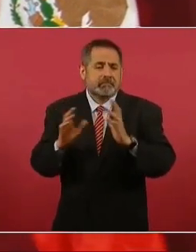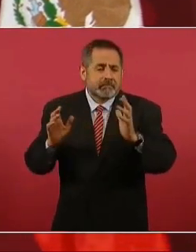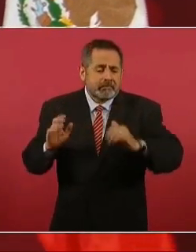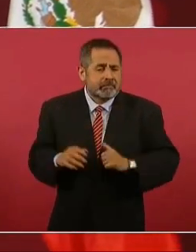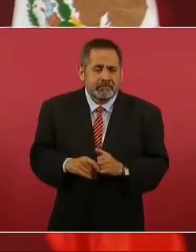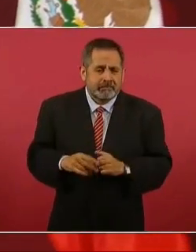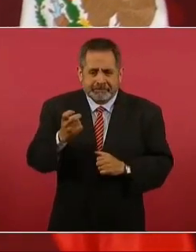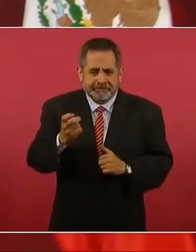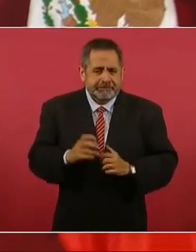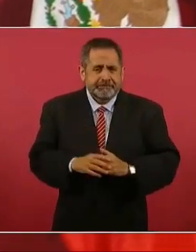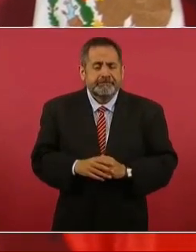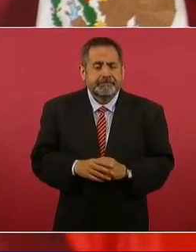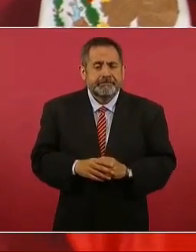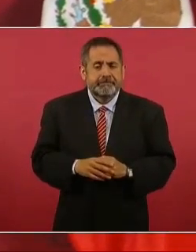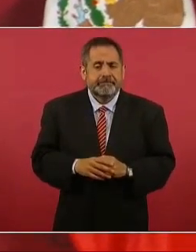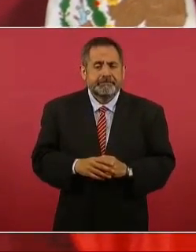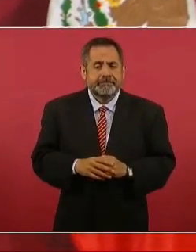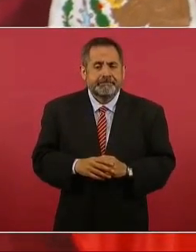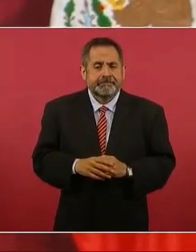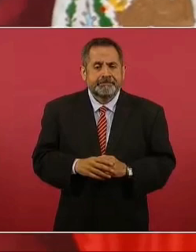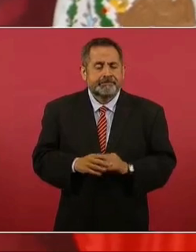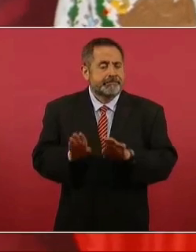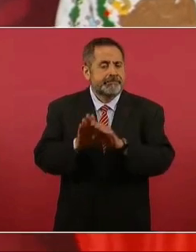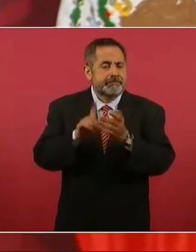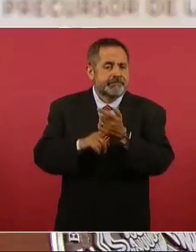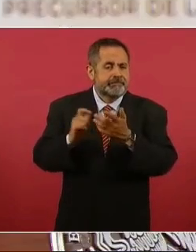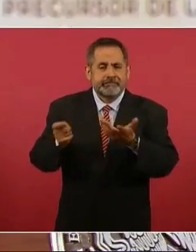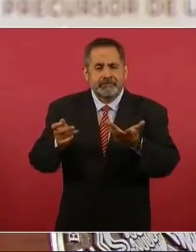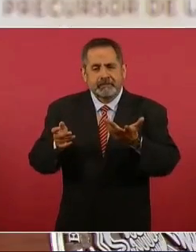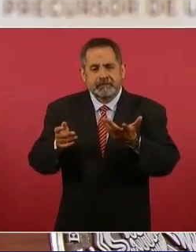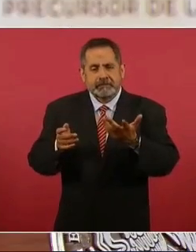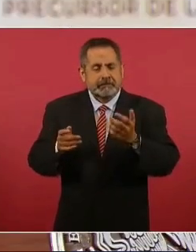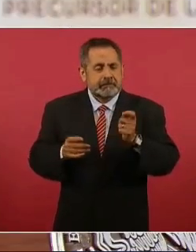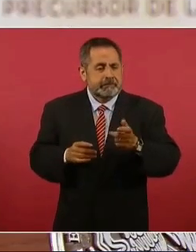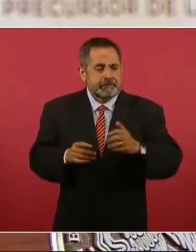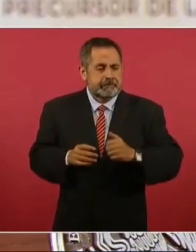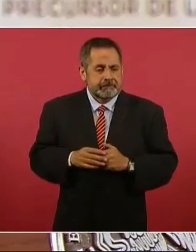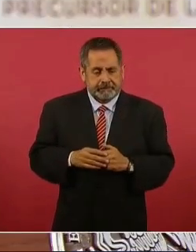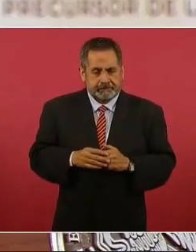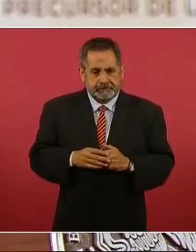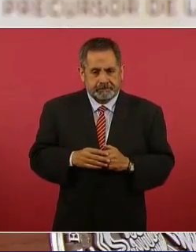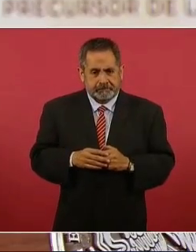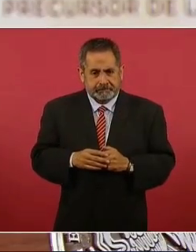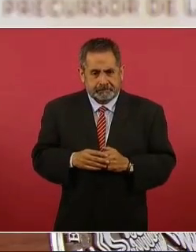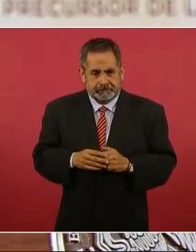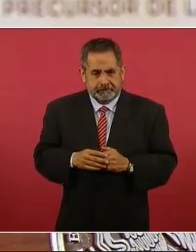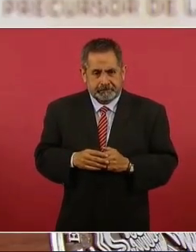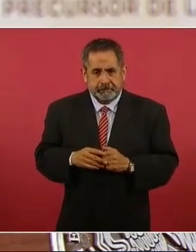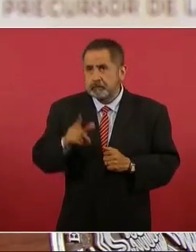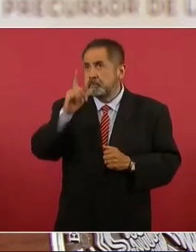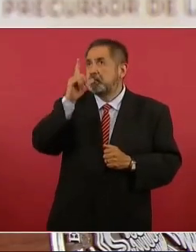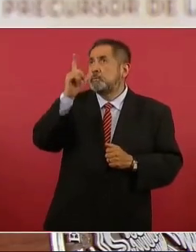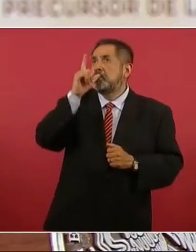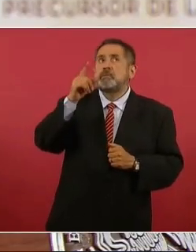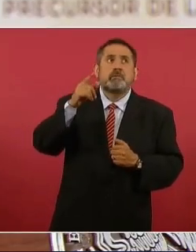la luz, es decir, que no se